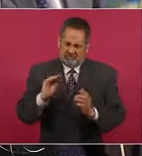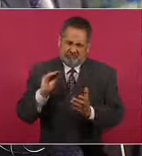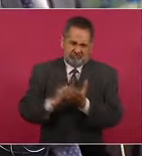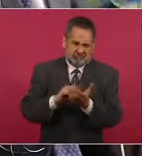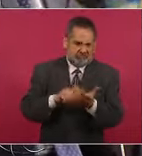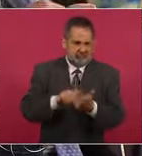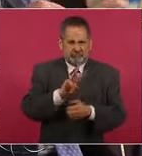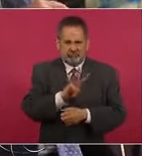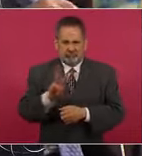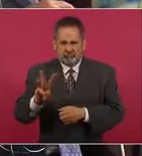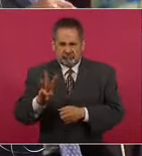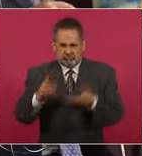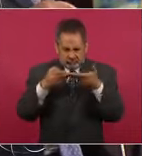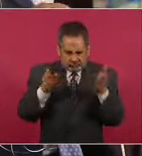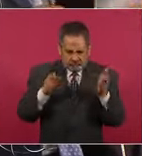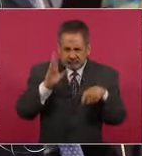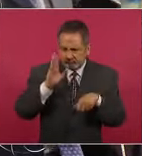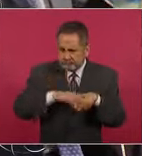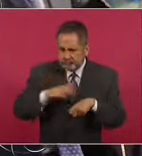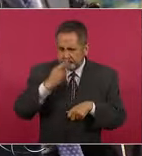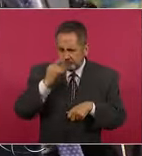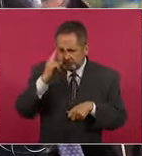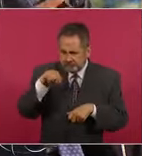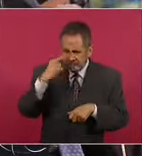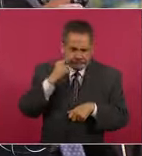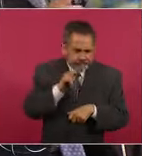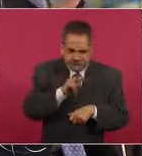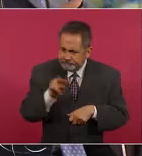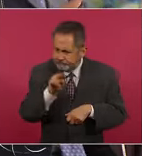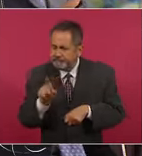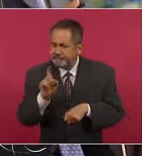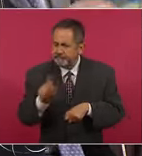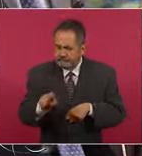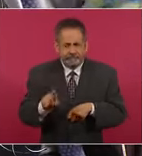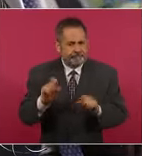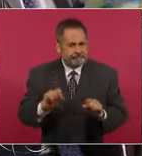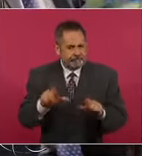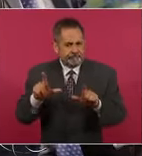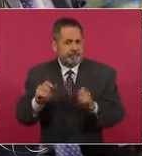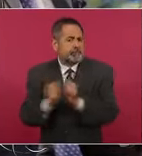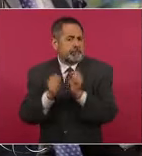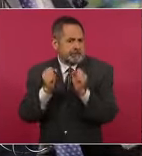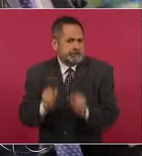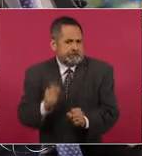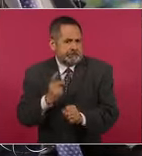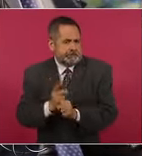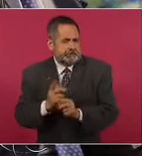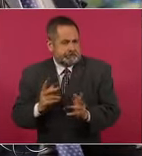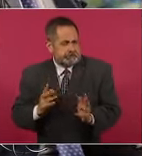para todas las y los ciudadanos, y también que sea